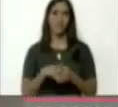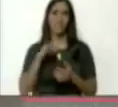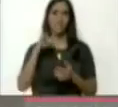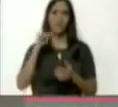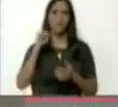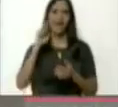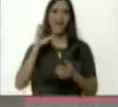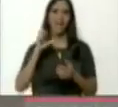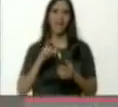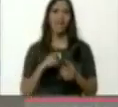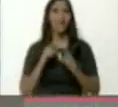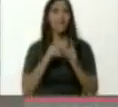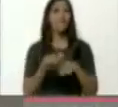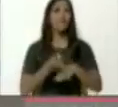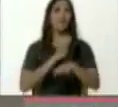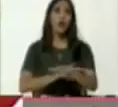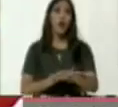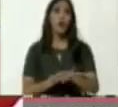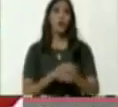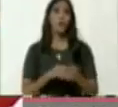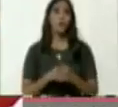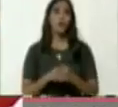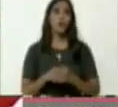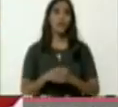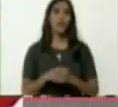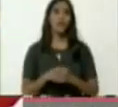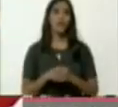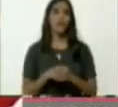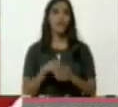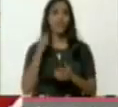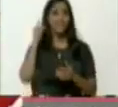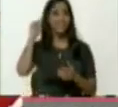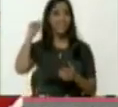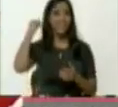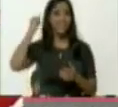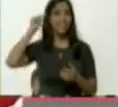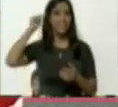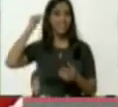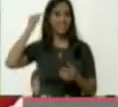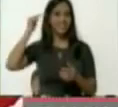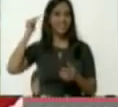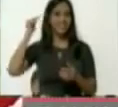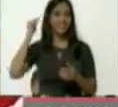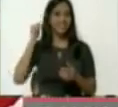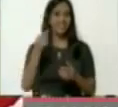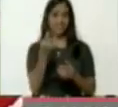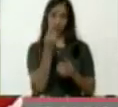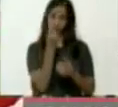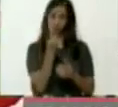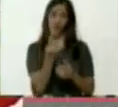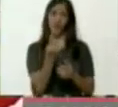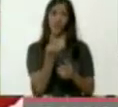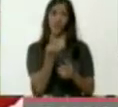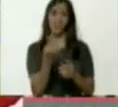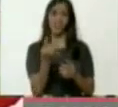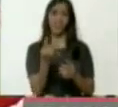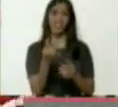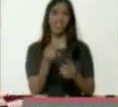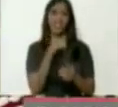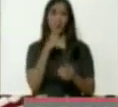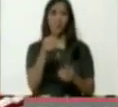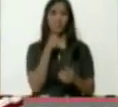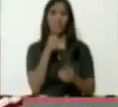Pero Ismael García fue peor, porque es que Ismael se el sacó, cerote, fue, el cerote. Se sacó la cera. El tipo uno lo estaba